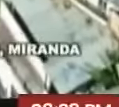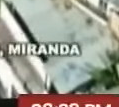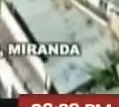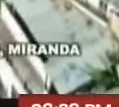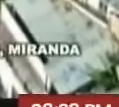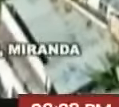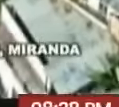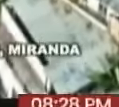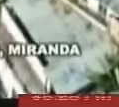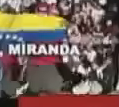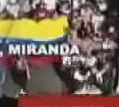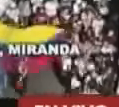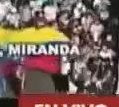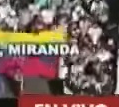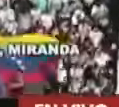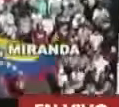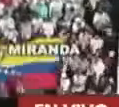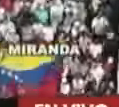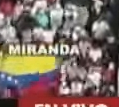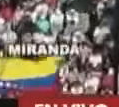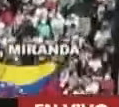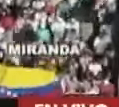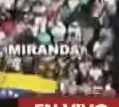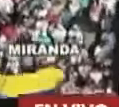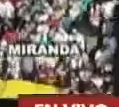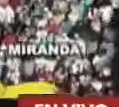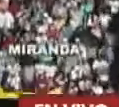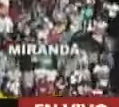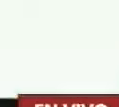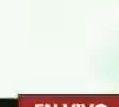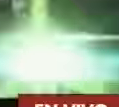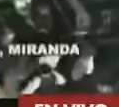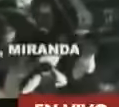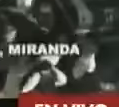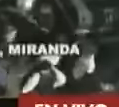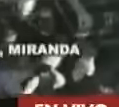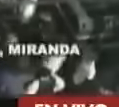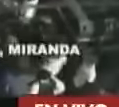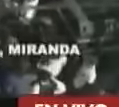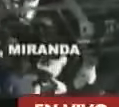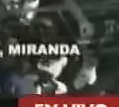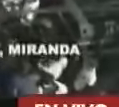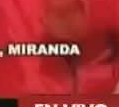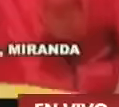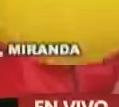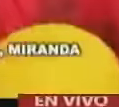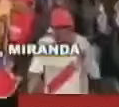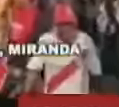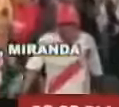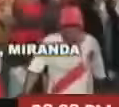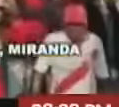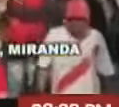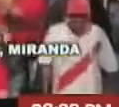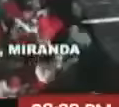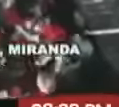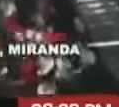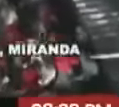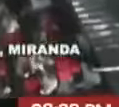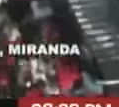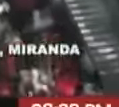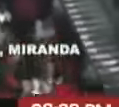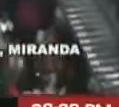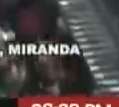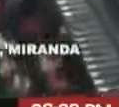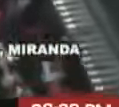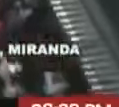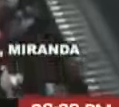valiente de frente y retiaco al pueblo venezolano. Nuestro presidente, hombre obrero y de los